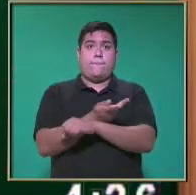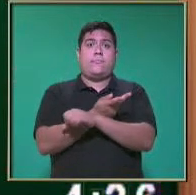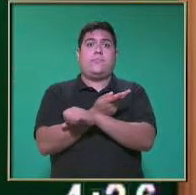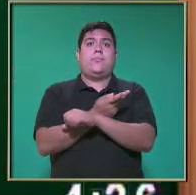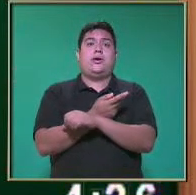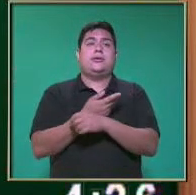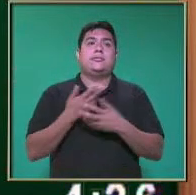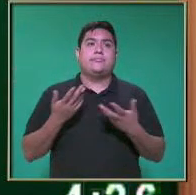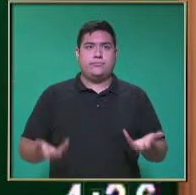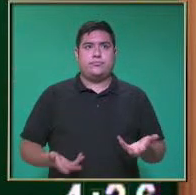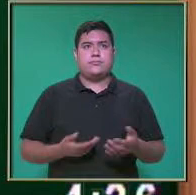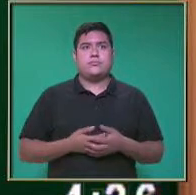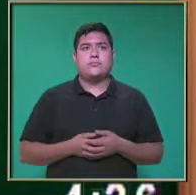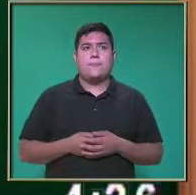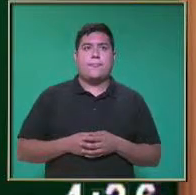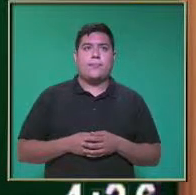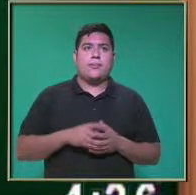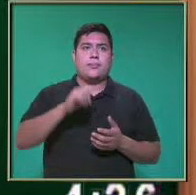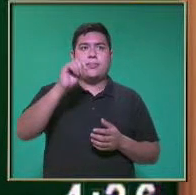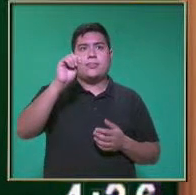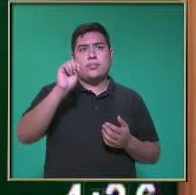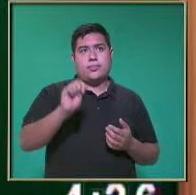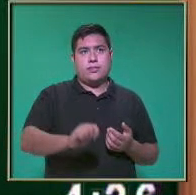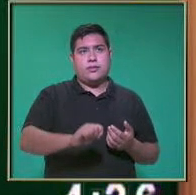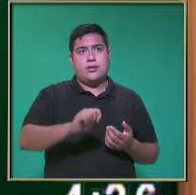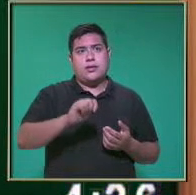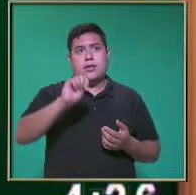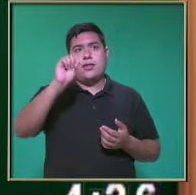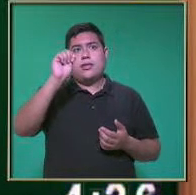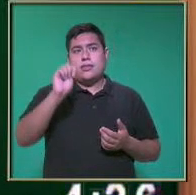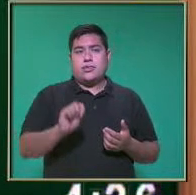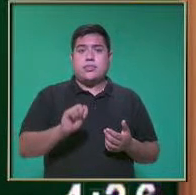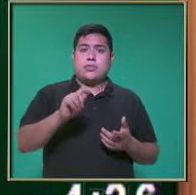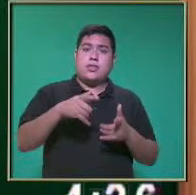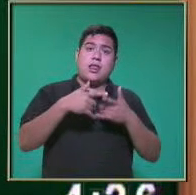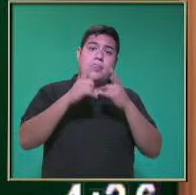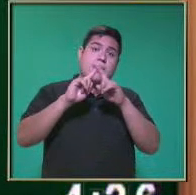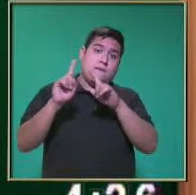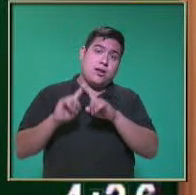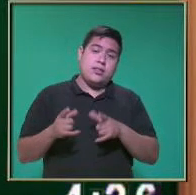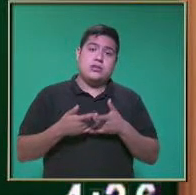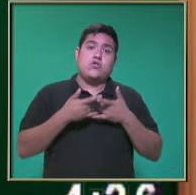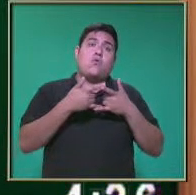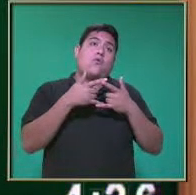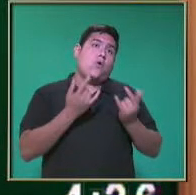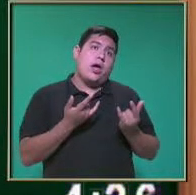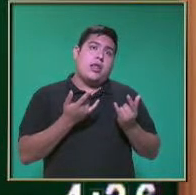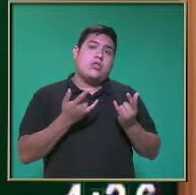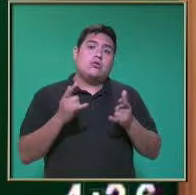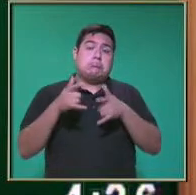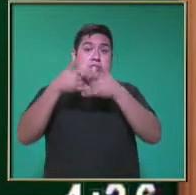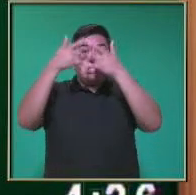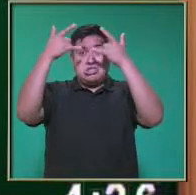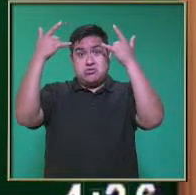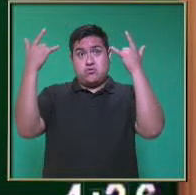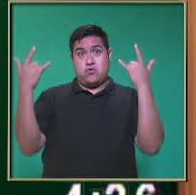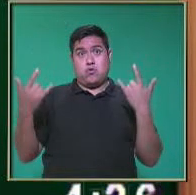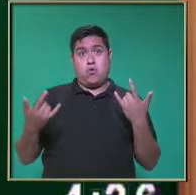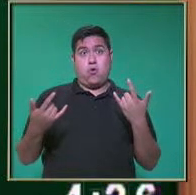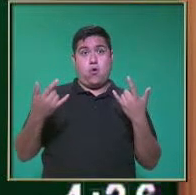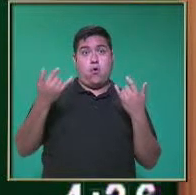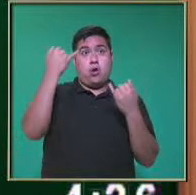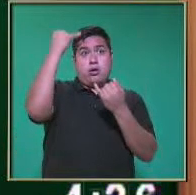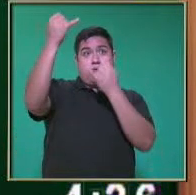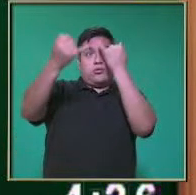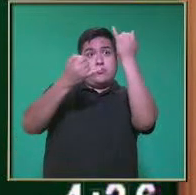la primera parte dice, tales, legends, and stories all have a... Los cuentos, las leyendas y